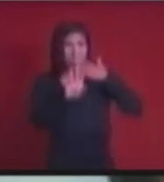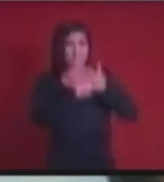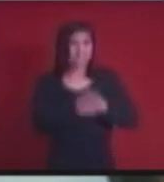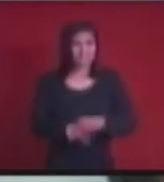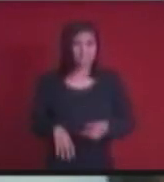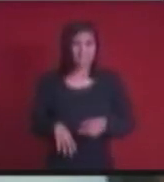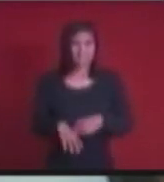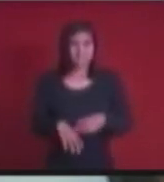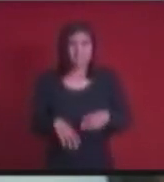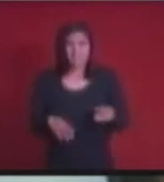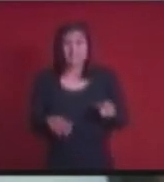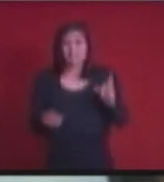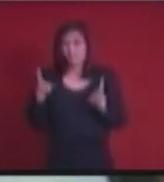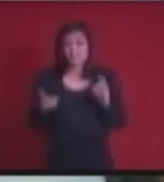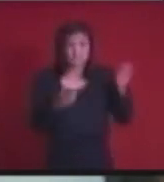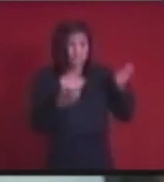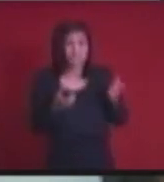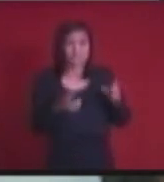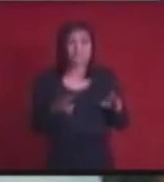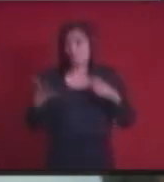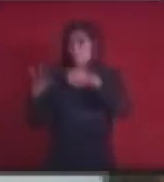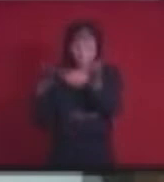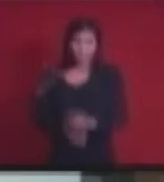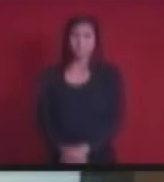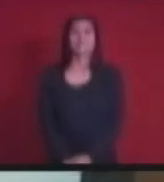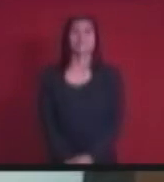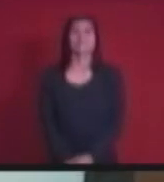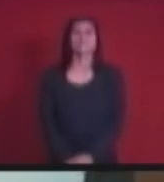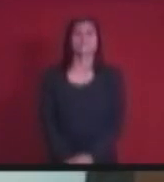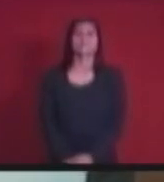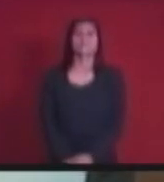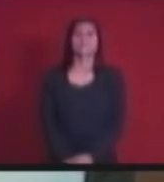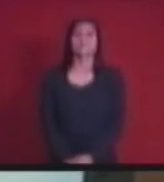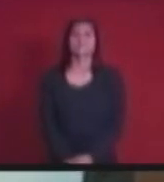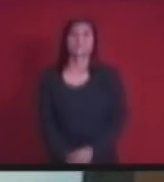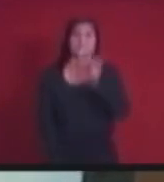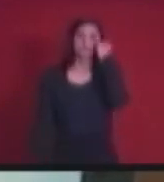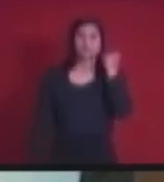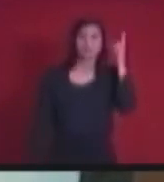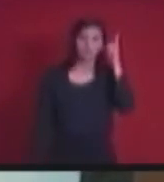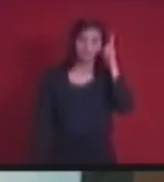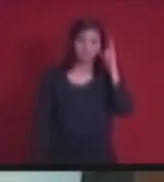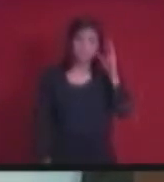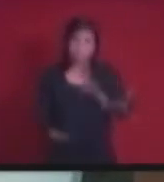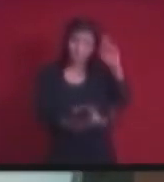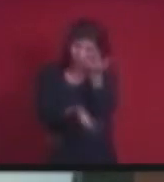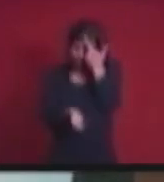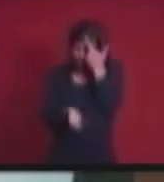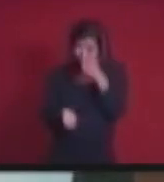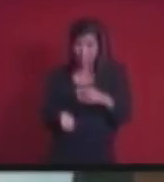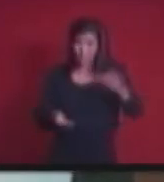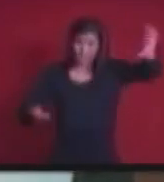por su dudosa procedencia. F. O todas las anteriores. Jorge, tu palabra vale tan poco.